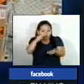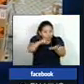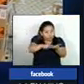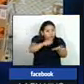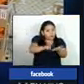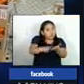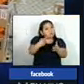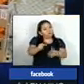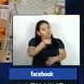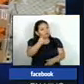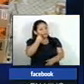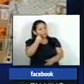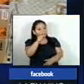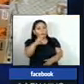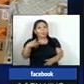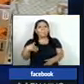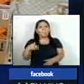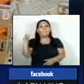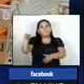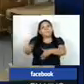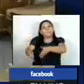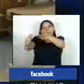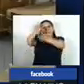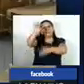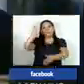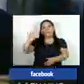bajo vigilancia del Ministerio Público.